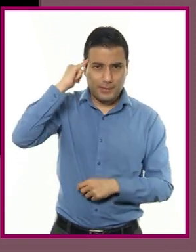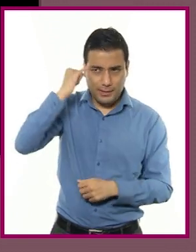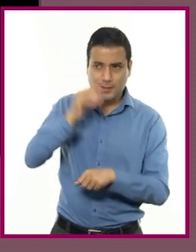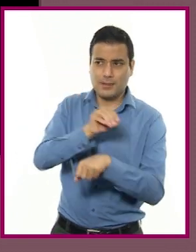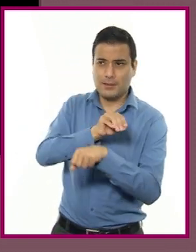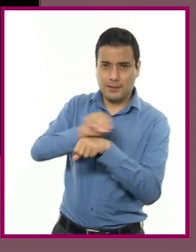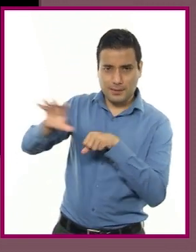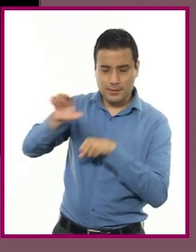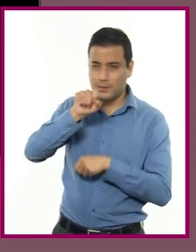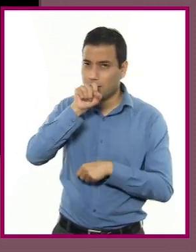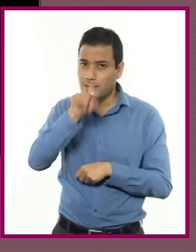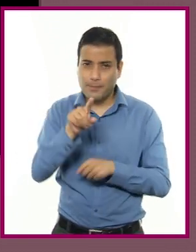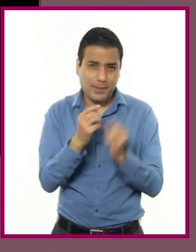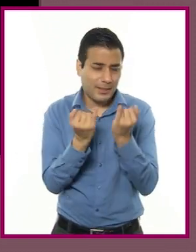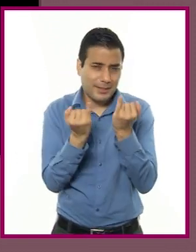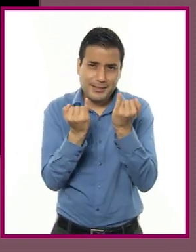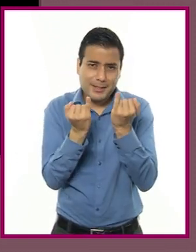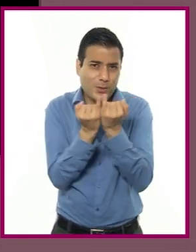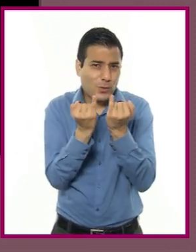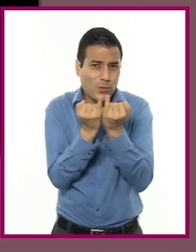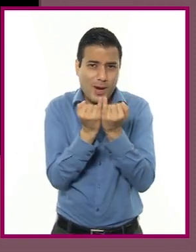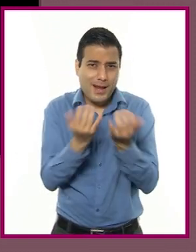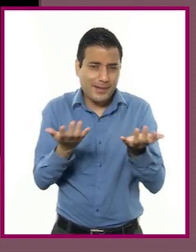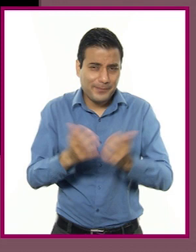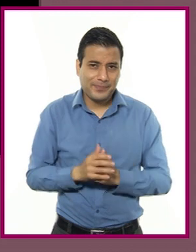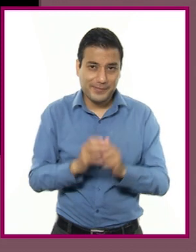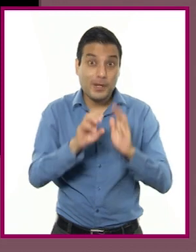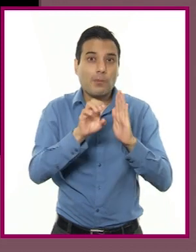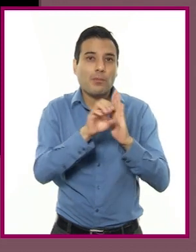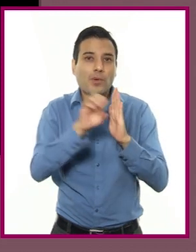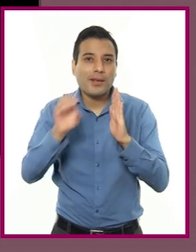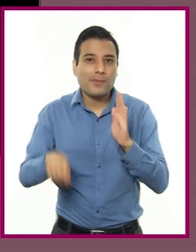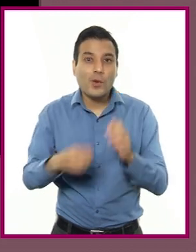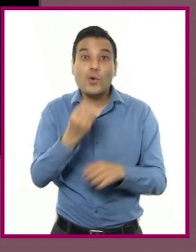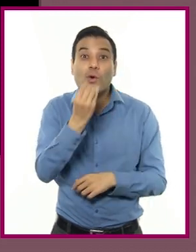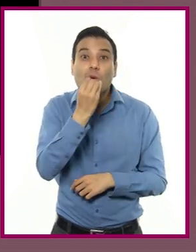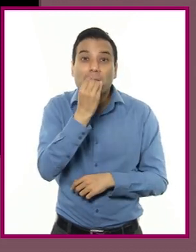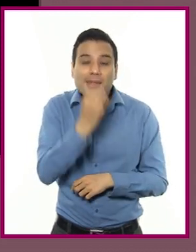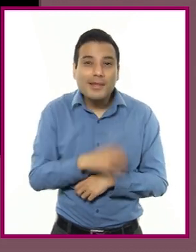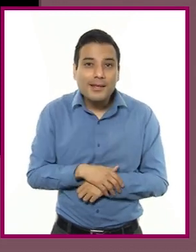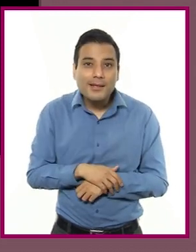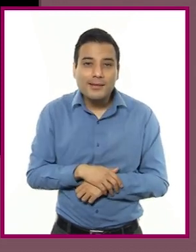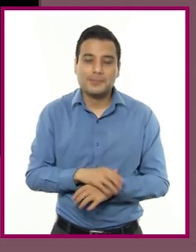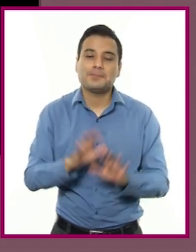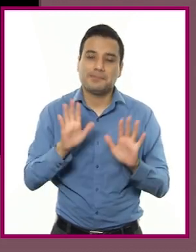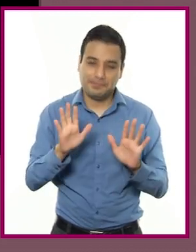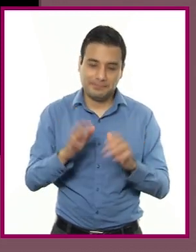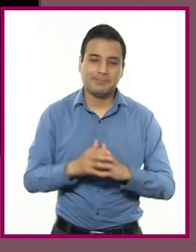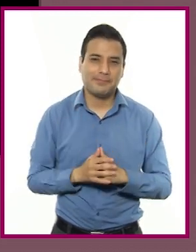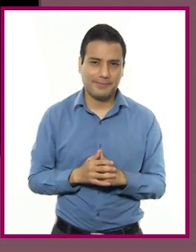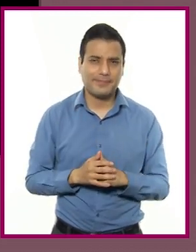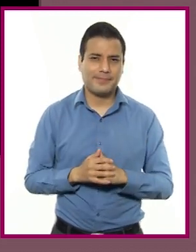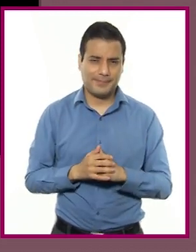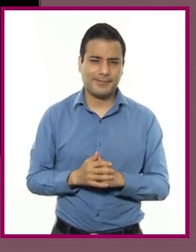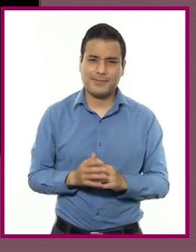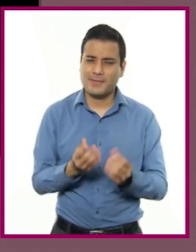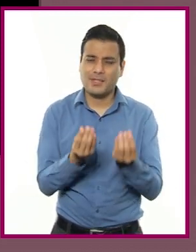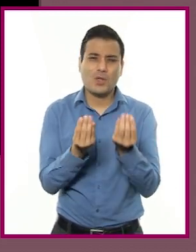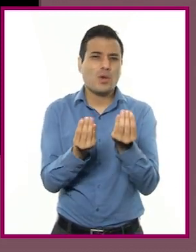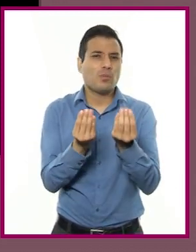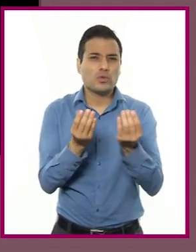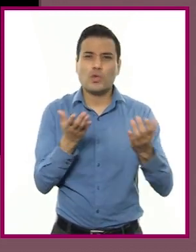las culturas europeas, también como pasó con la comida, por ejemplo, ¿no? Entonces, sí hubo mucha combinación con